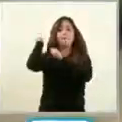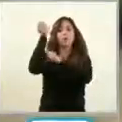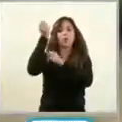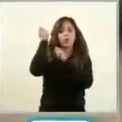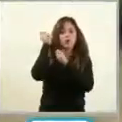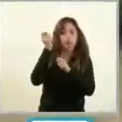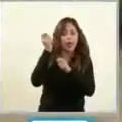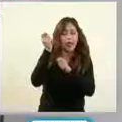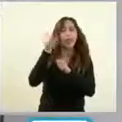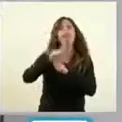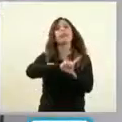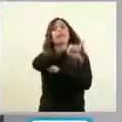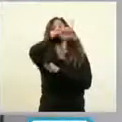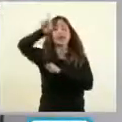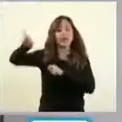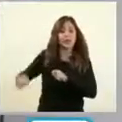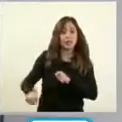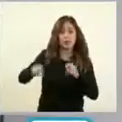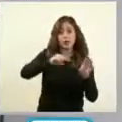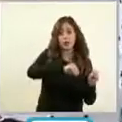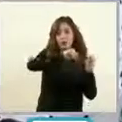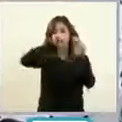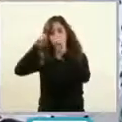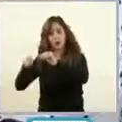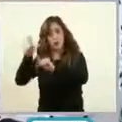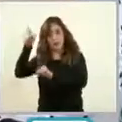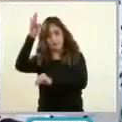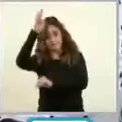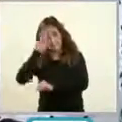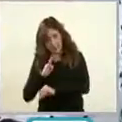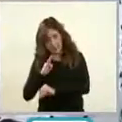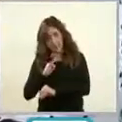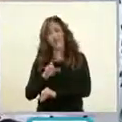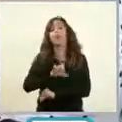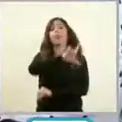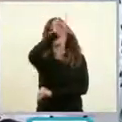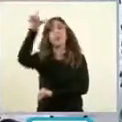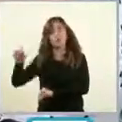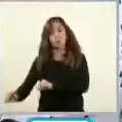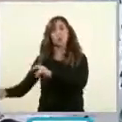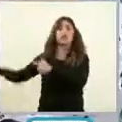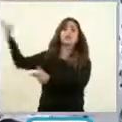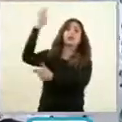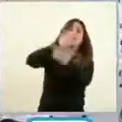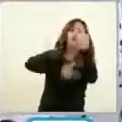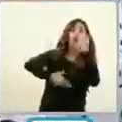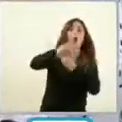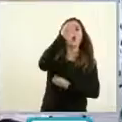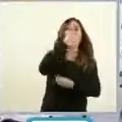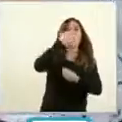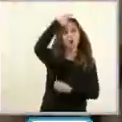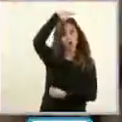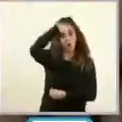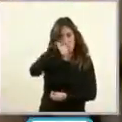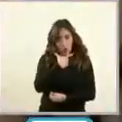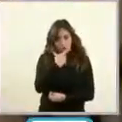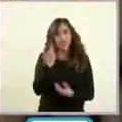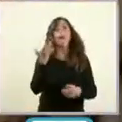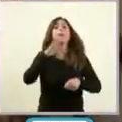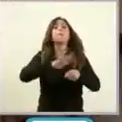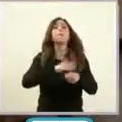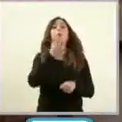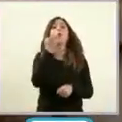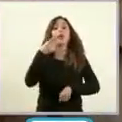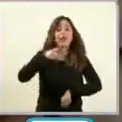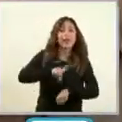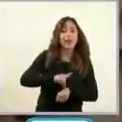a misa, o sea, esa es la tradición. Sí. Y después regresaban A a cenar. cenar. Que era, o sea, y por eso es el